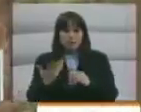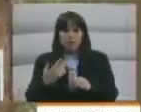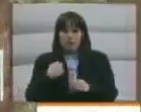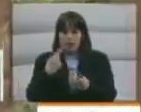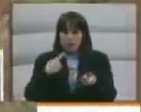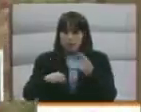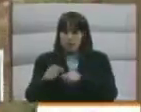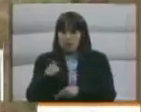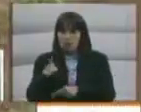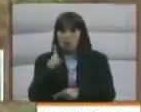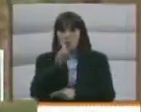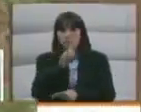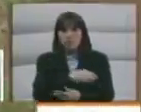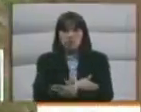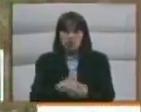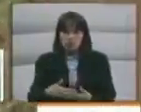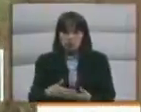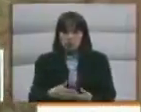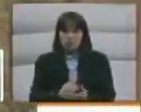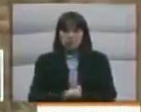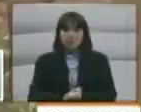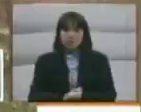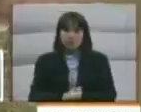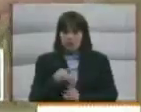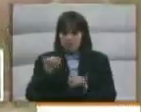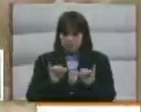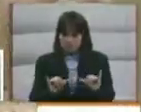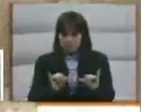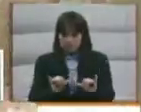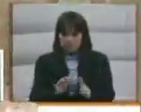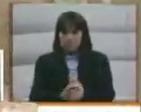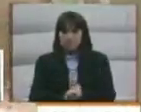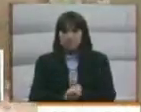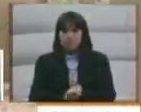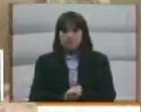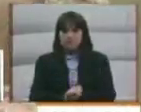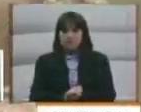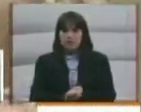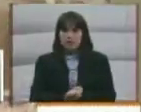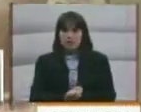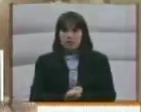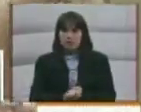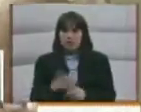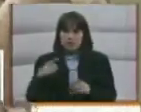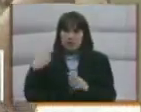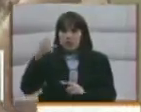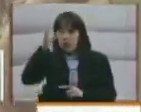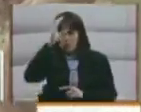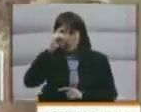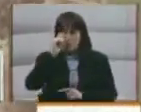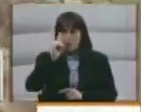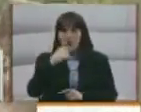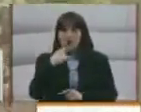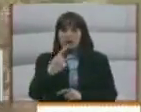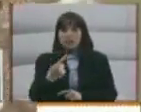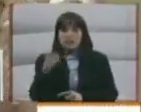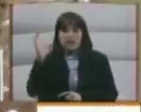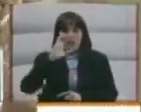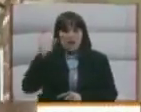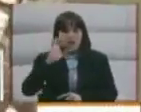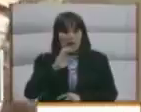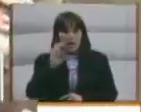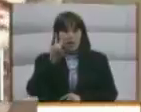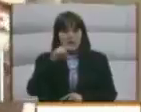a 1,000,000 bolívares. Pero aquí mismo, ¿no? En el pueblo. En el pueblo de aquí, en la colonia Tovar. Estamos hablando que en Caracas vale de 2